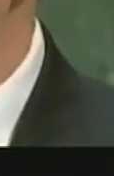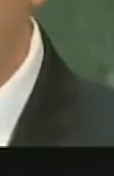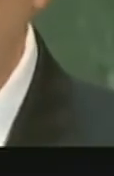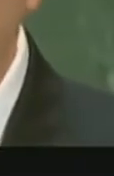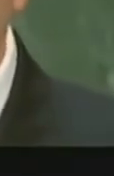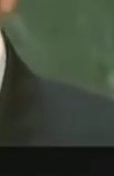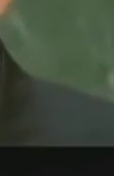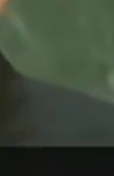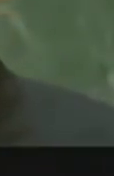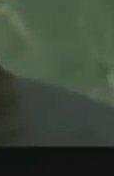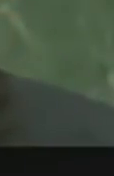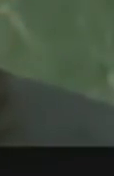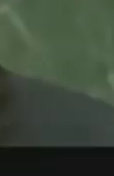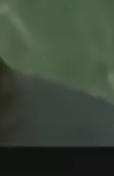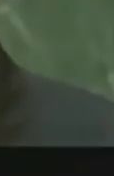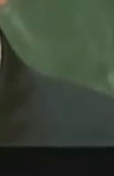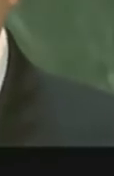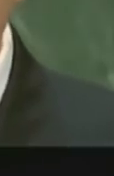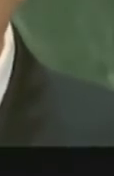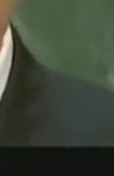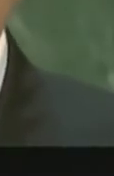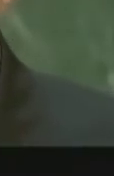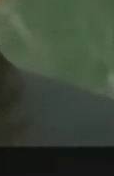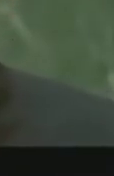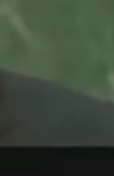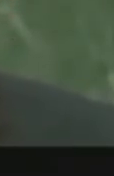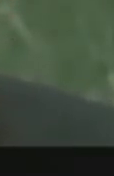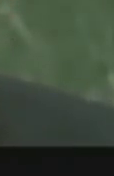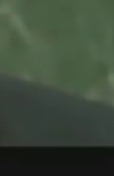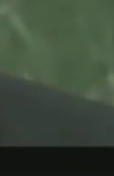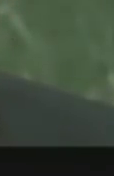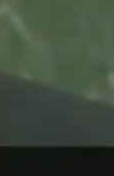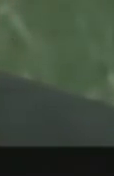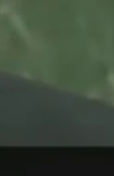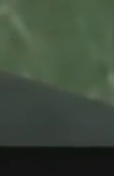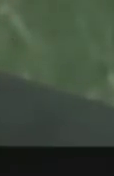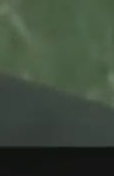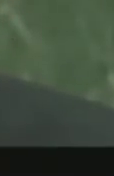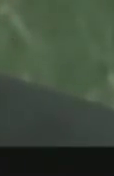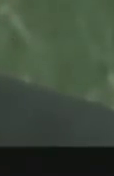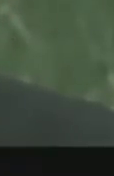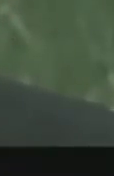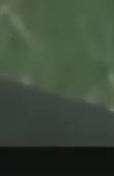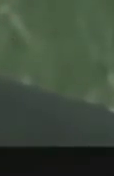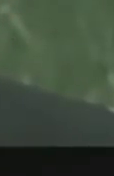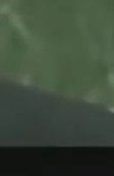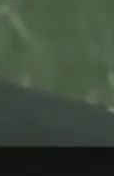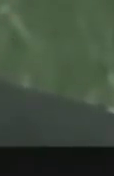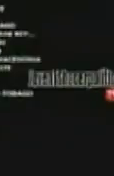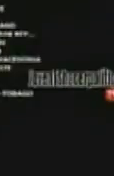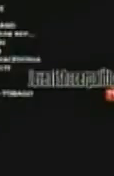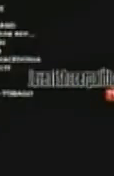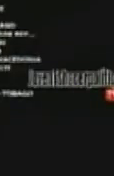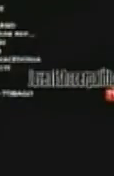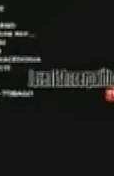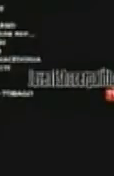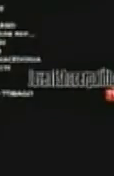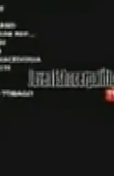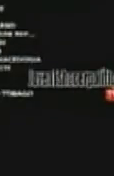en sentimientos de dominación, intolerancia ideológica y venganza política. Y